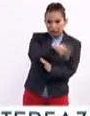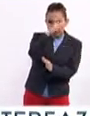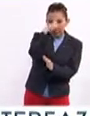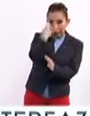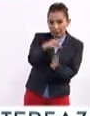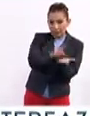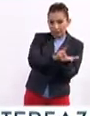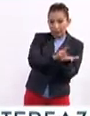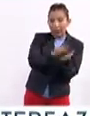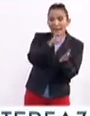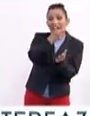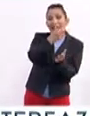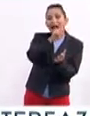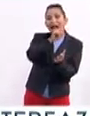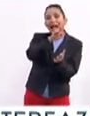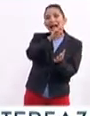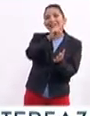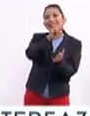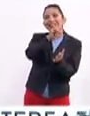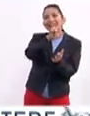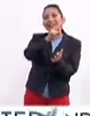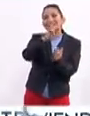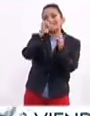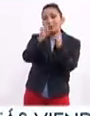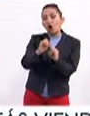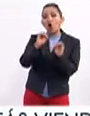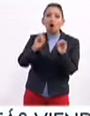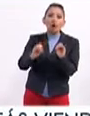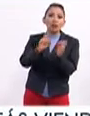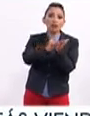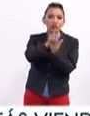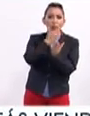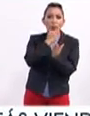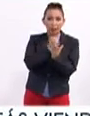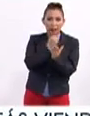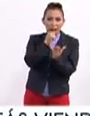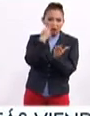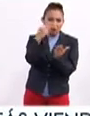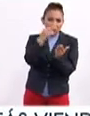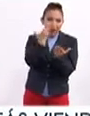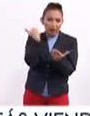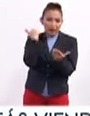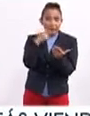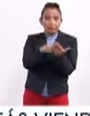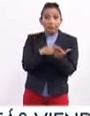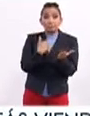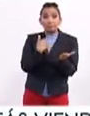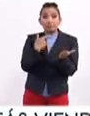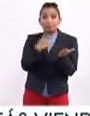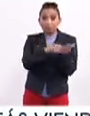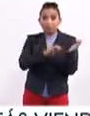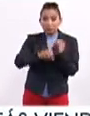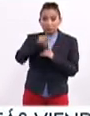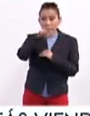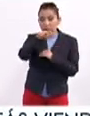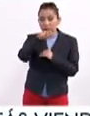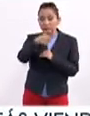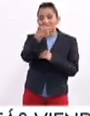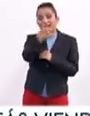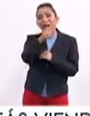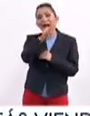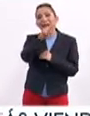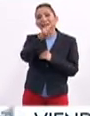se llaman garantías individuales o derechos del hombre previamente. De la del 17 quedó claro, garantías